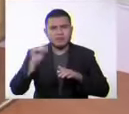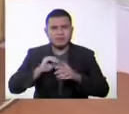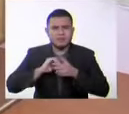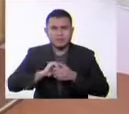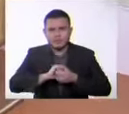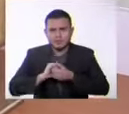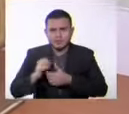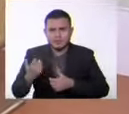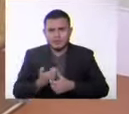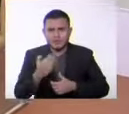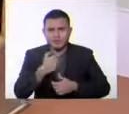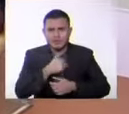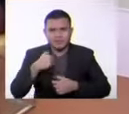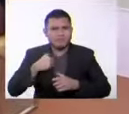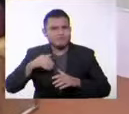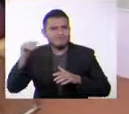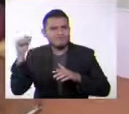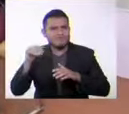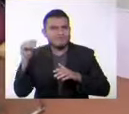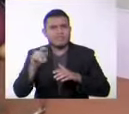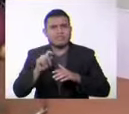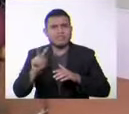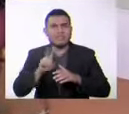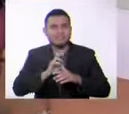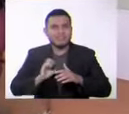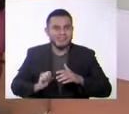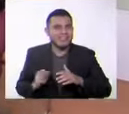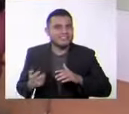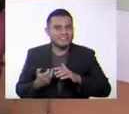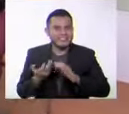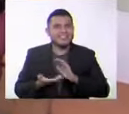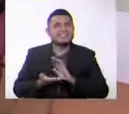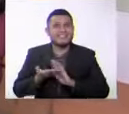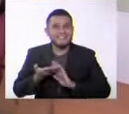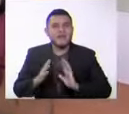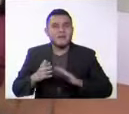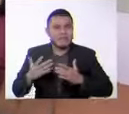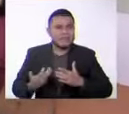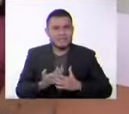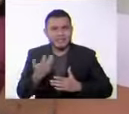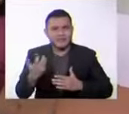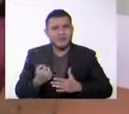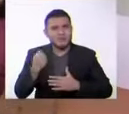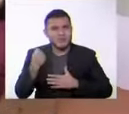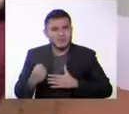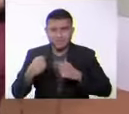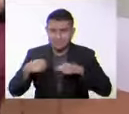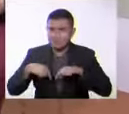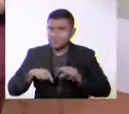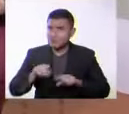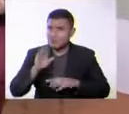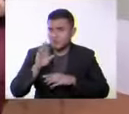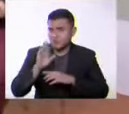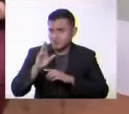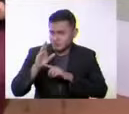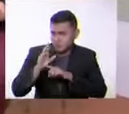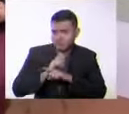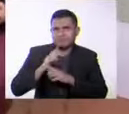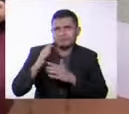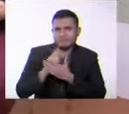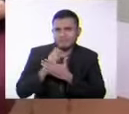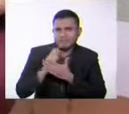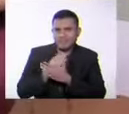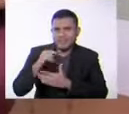el Ministerio de Educación y Televisión de El Salvador hemos llevado a cabo para que todos los estudiantes sigan su ciclo escolar. En